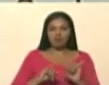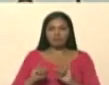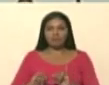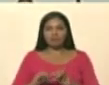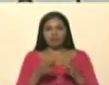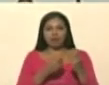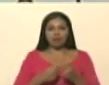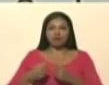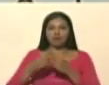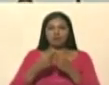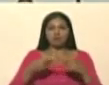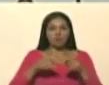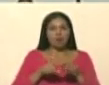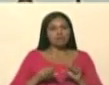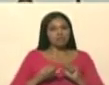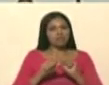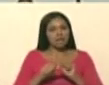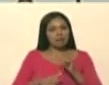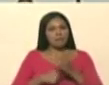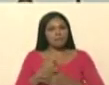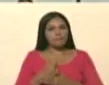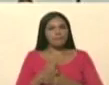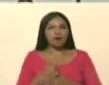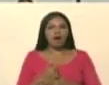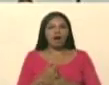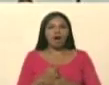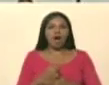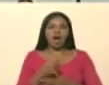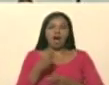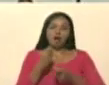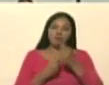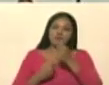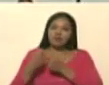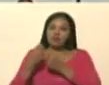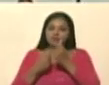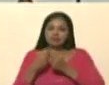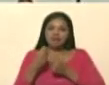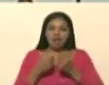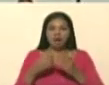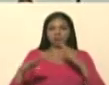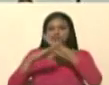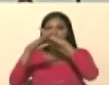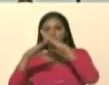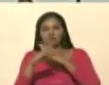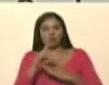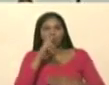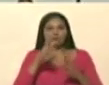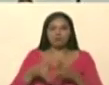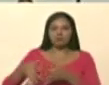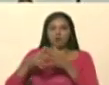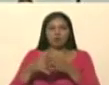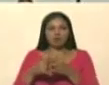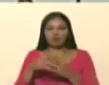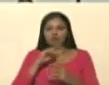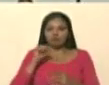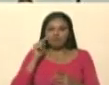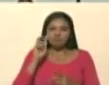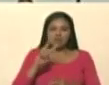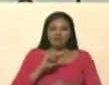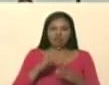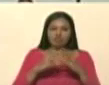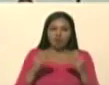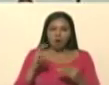sanciones la persecución económica y financiera contra venezuela' el bloqueo criminal del imperialismo es para descubrir que